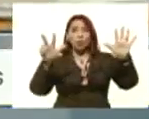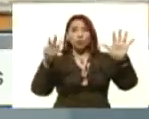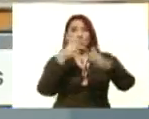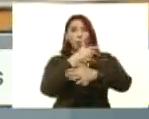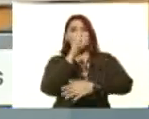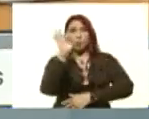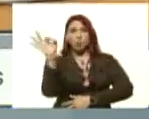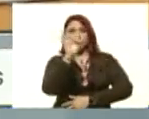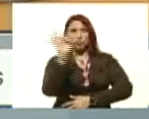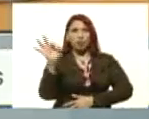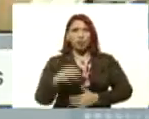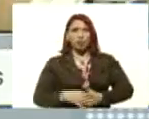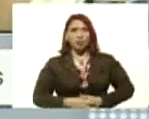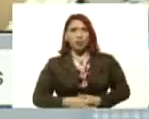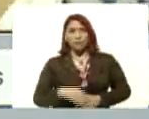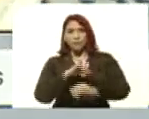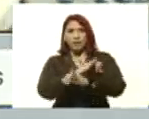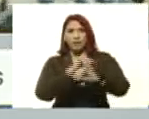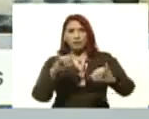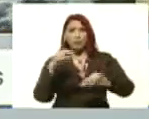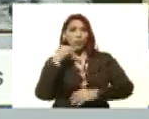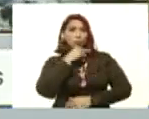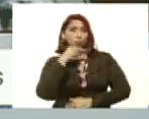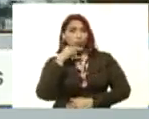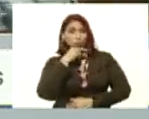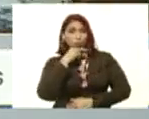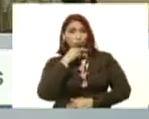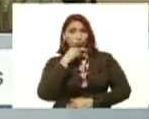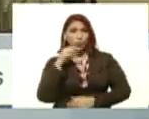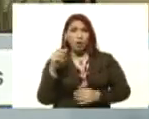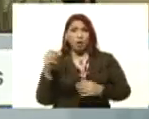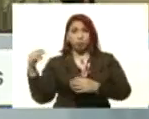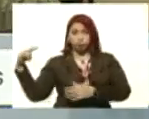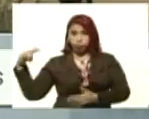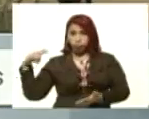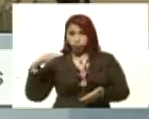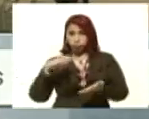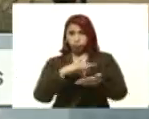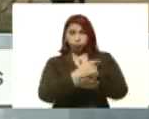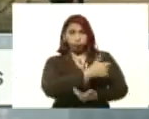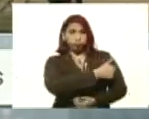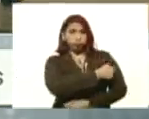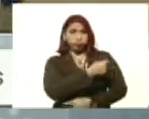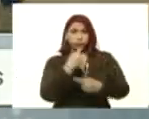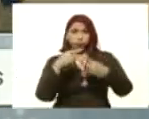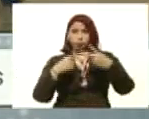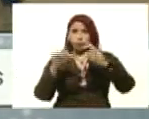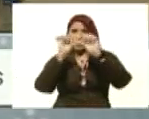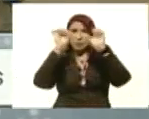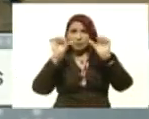Y finalizando octubre, con la llegada de las vacunas que tenemos en varios sistemas,